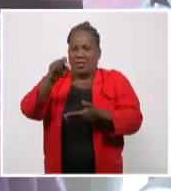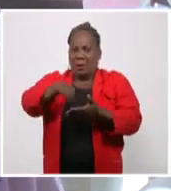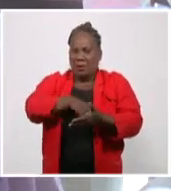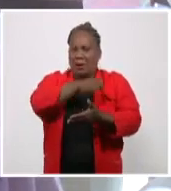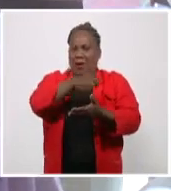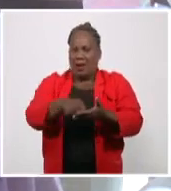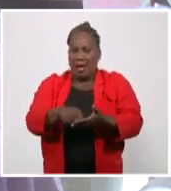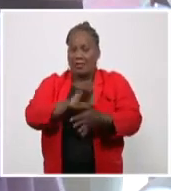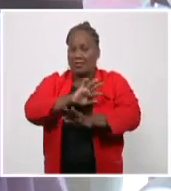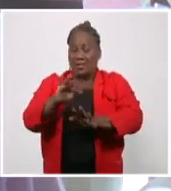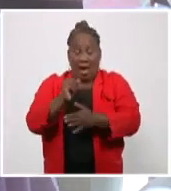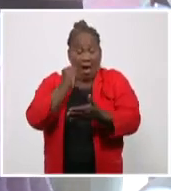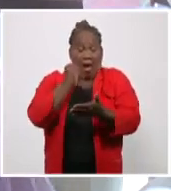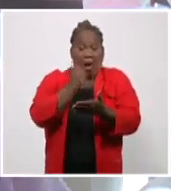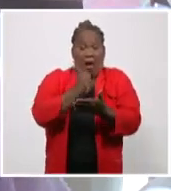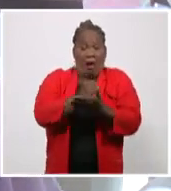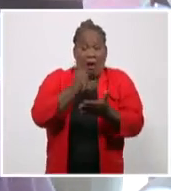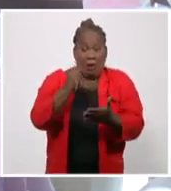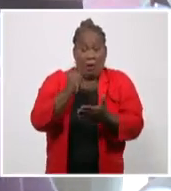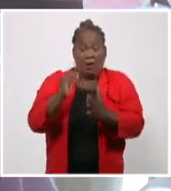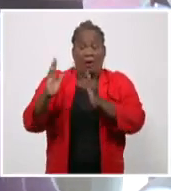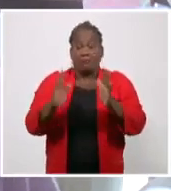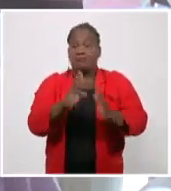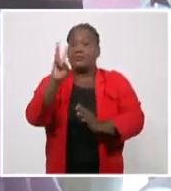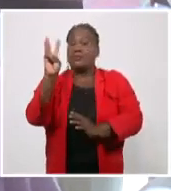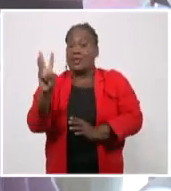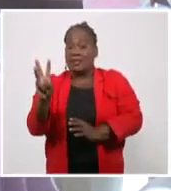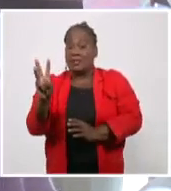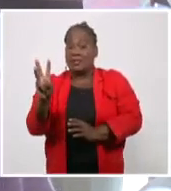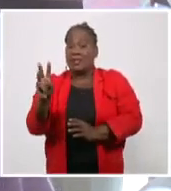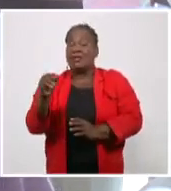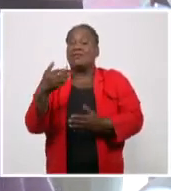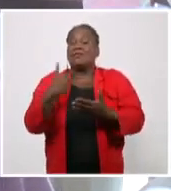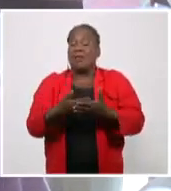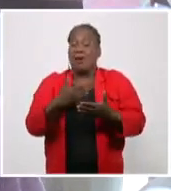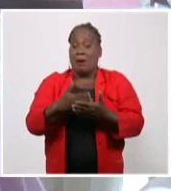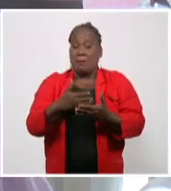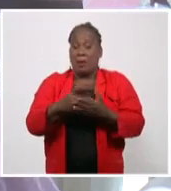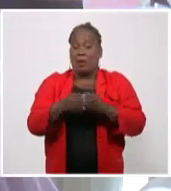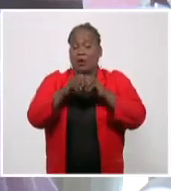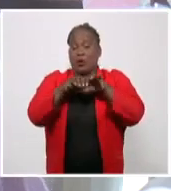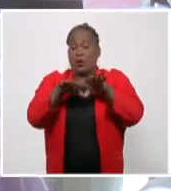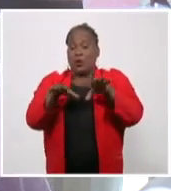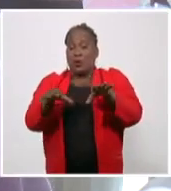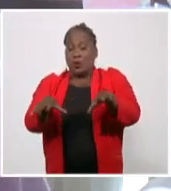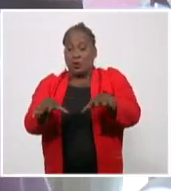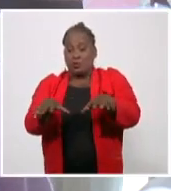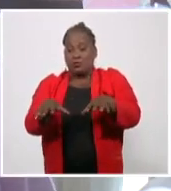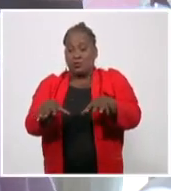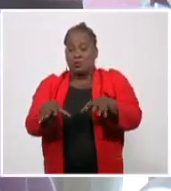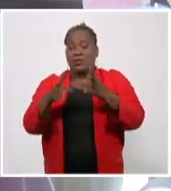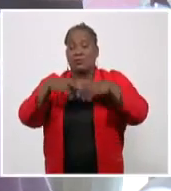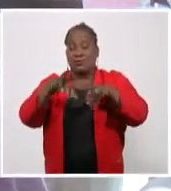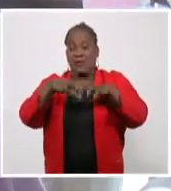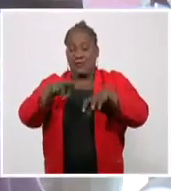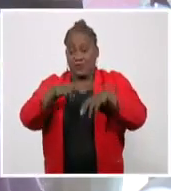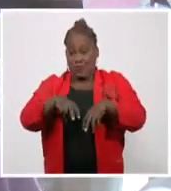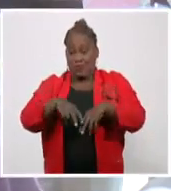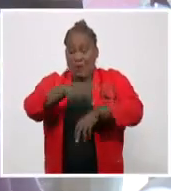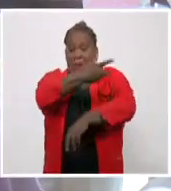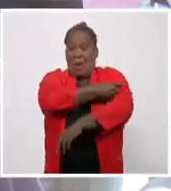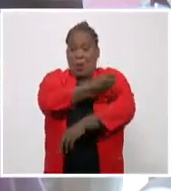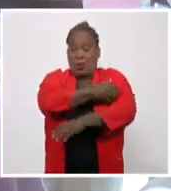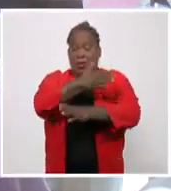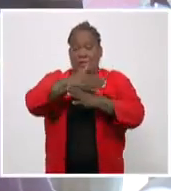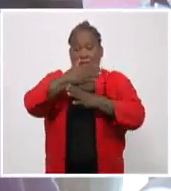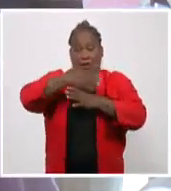se nos apruebe la fase 3 del estudio, bueno, extender el estudio de la vacuna a Santiago, donde ya está,